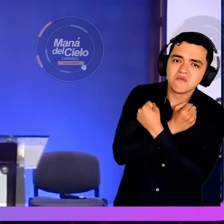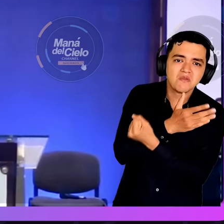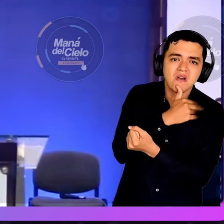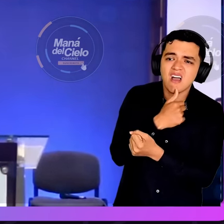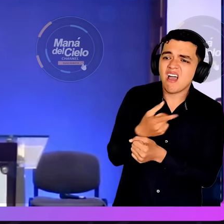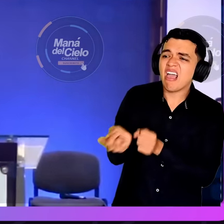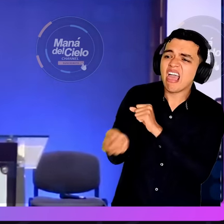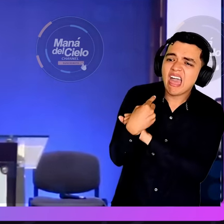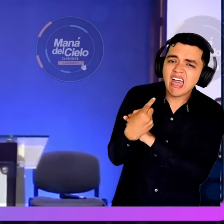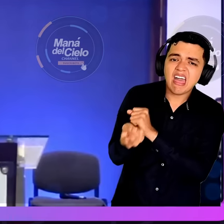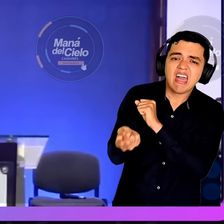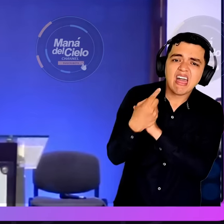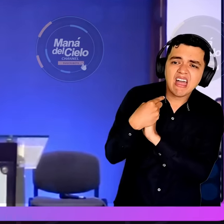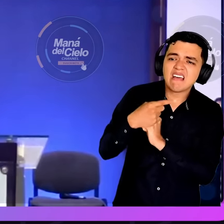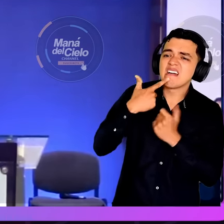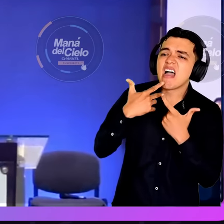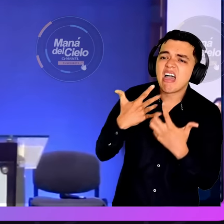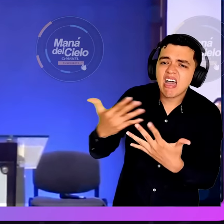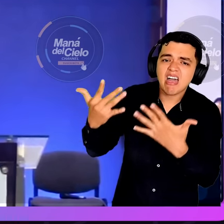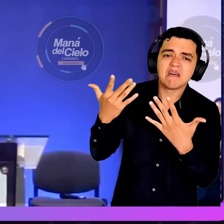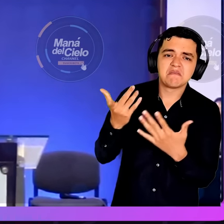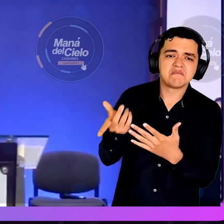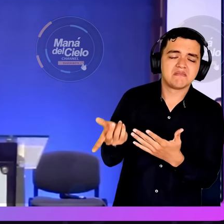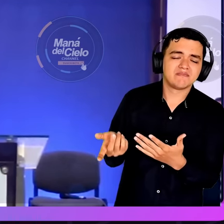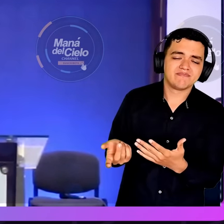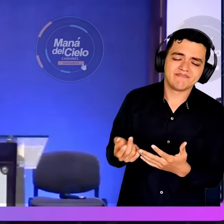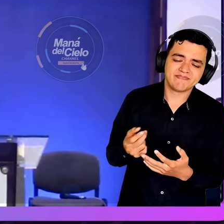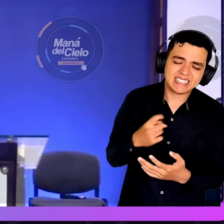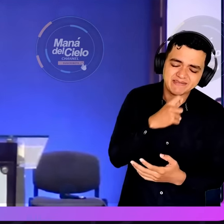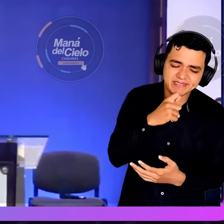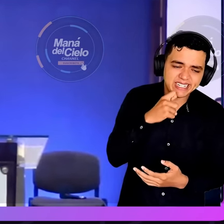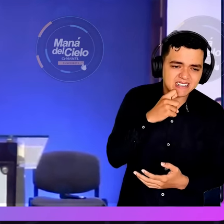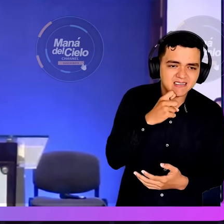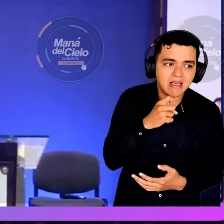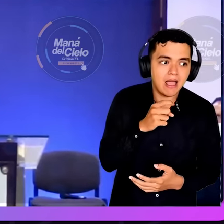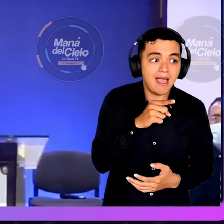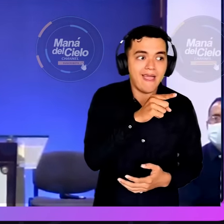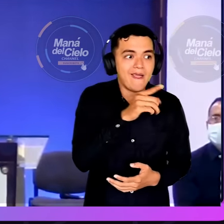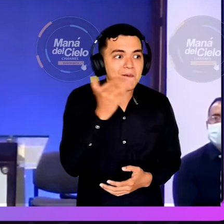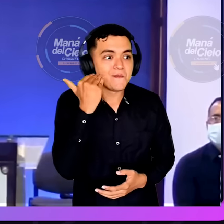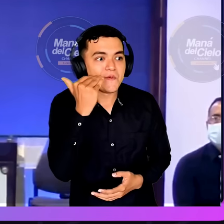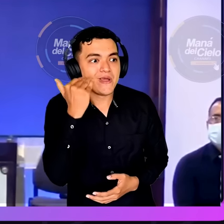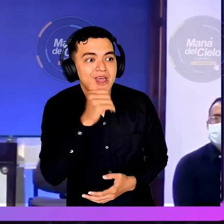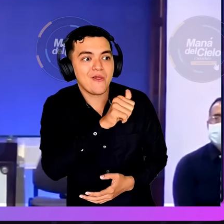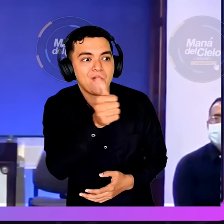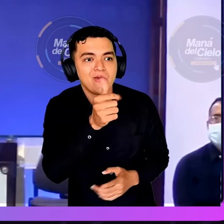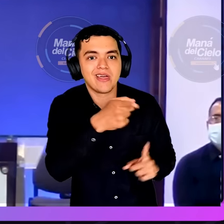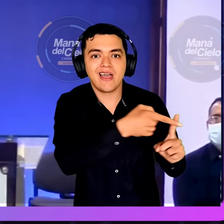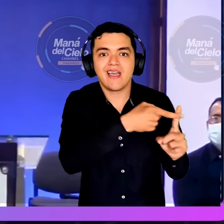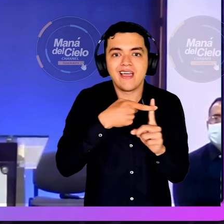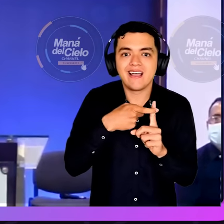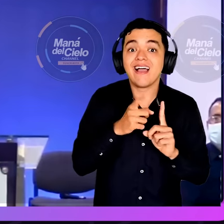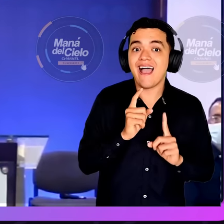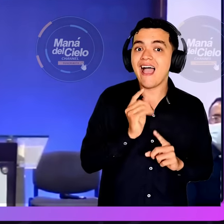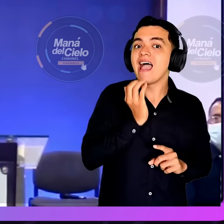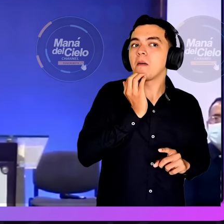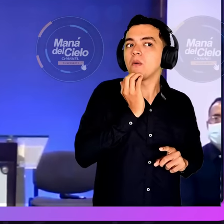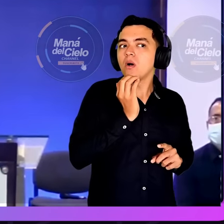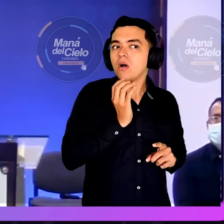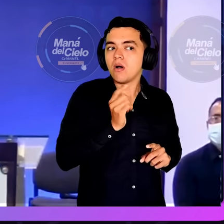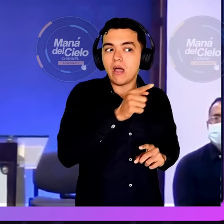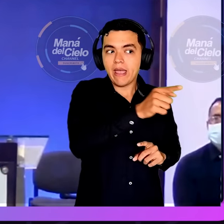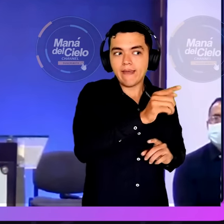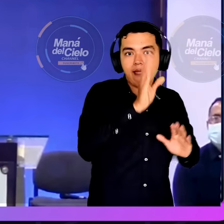palabra cazar no es matrimonio, es atrapar. Que atrapa el alma del varón. Entonces esa mujer, se está hablando como de la mujer ramera, de la mujer